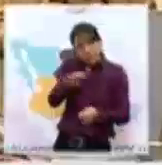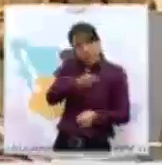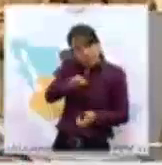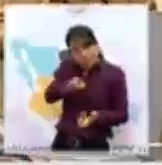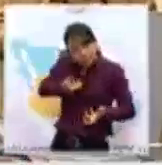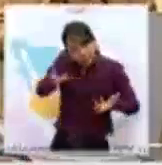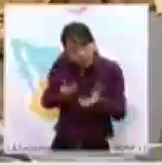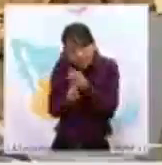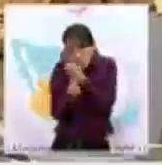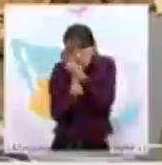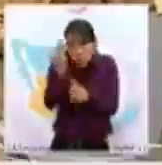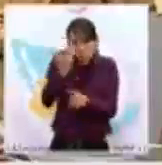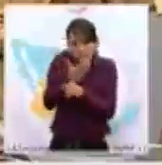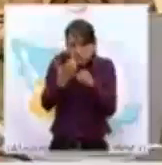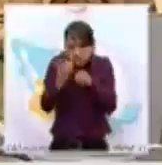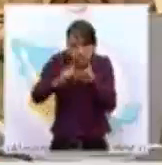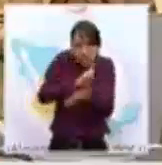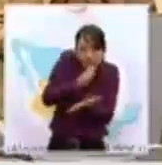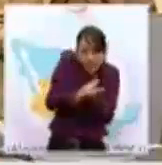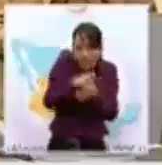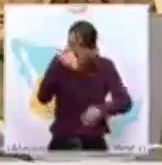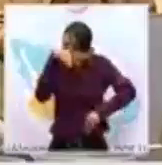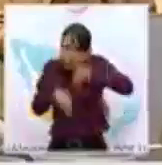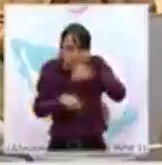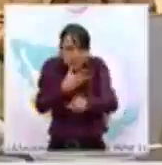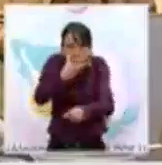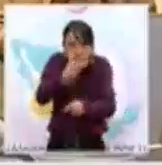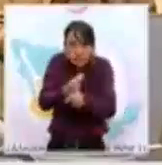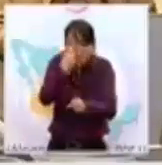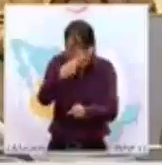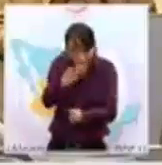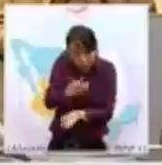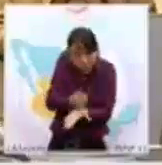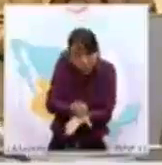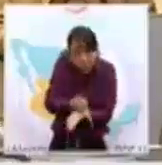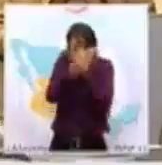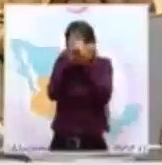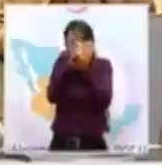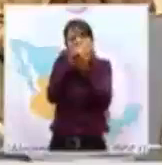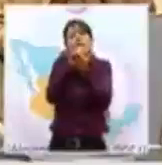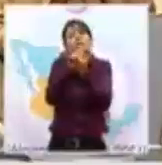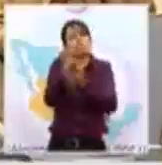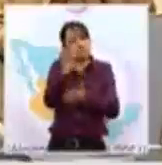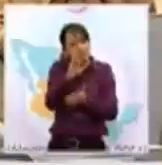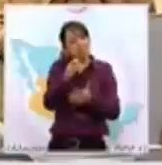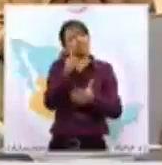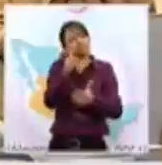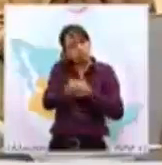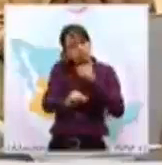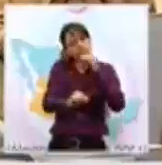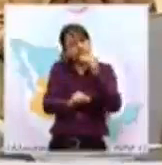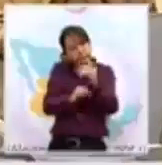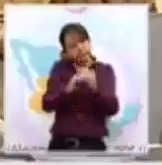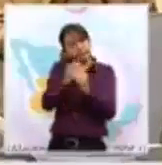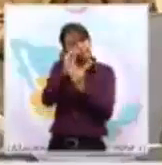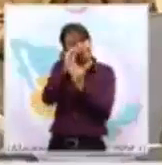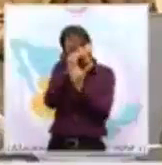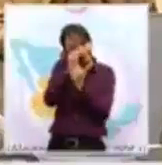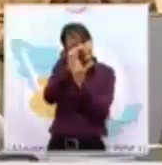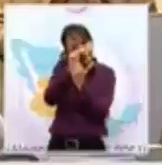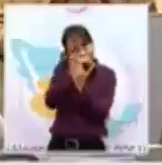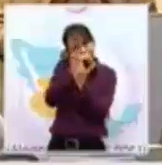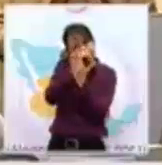marcos legislativos que tendieran a reducir y eventualmente erradicar las